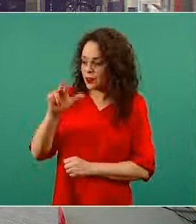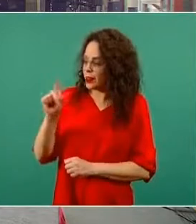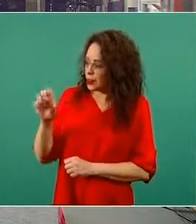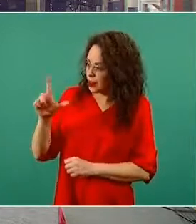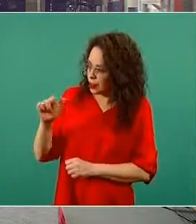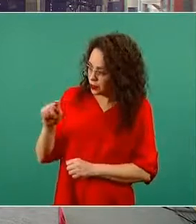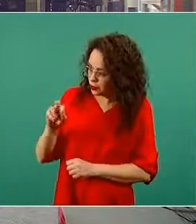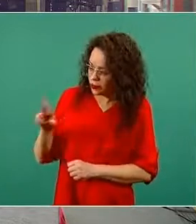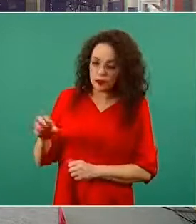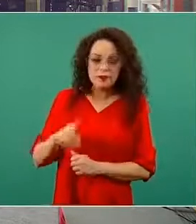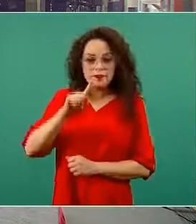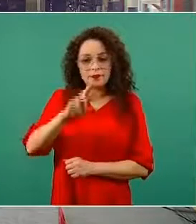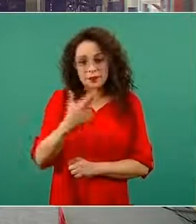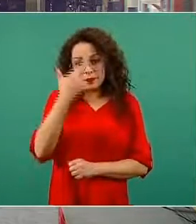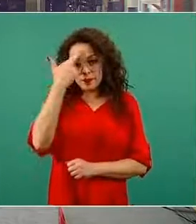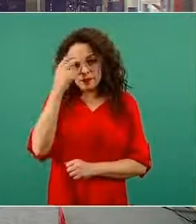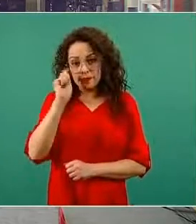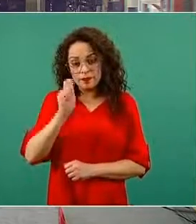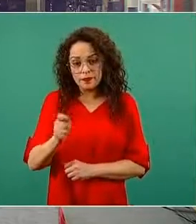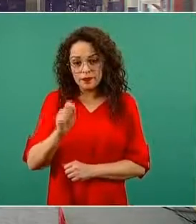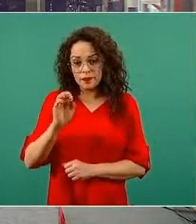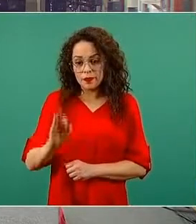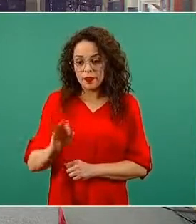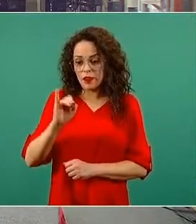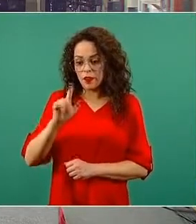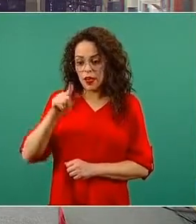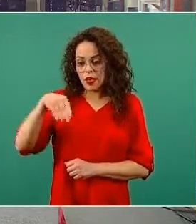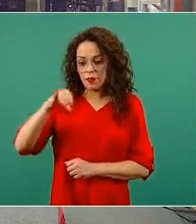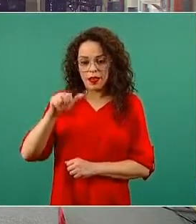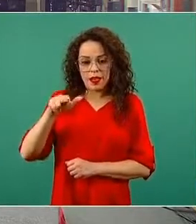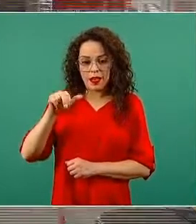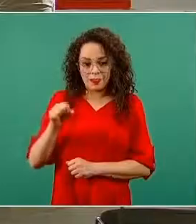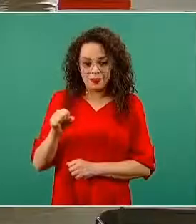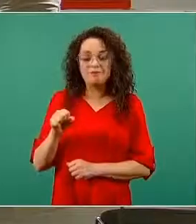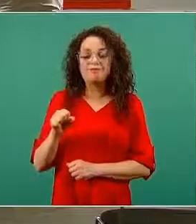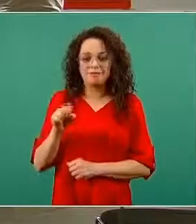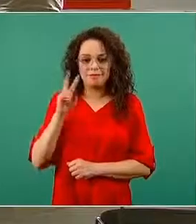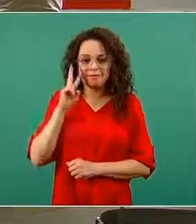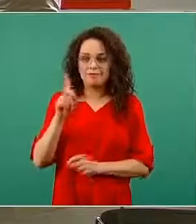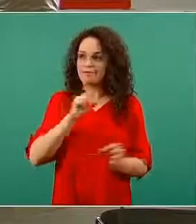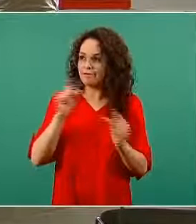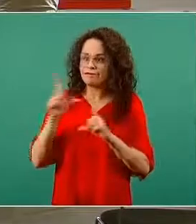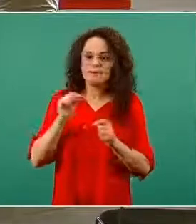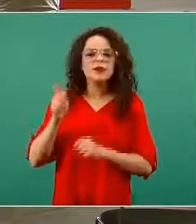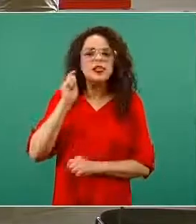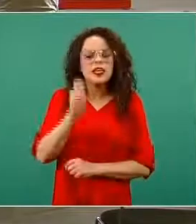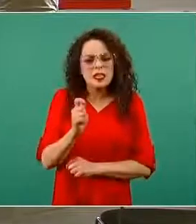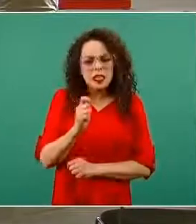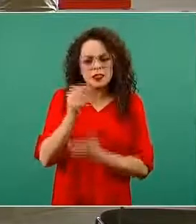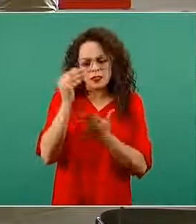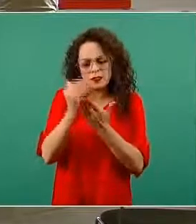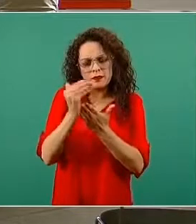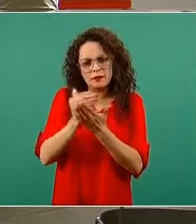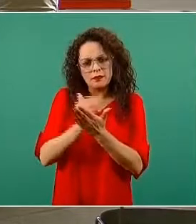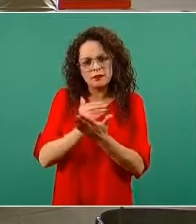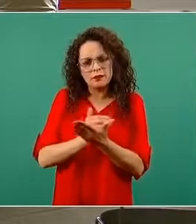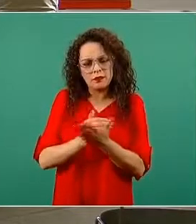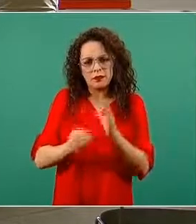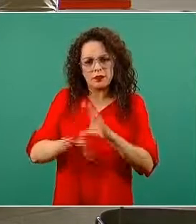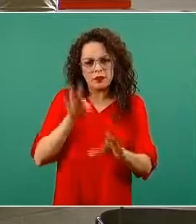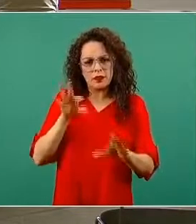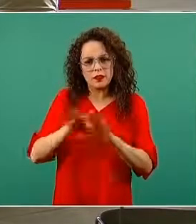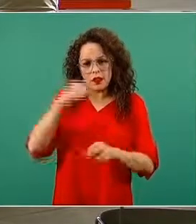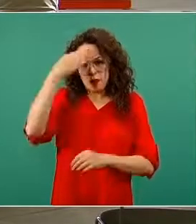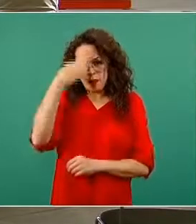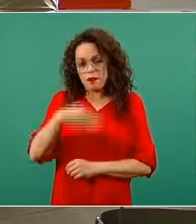de las filminas que presentamos, las consideraciones que se hicieron para priorizar a este grupo